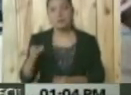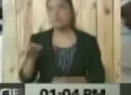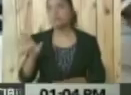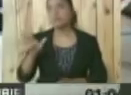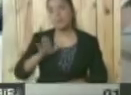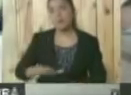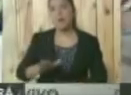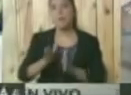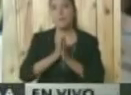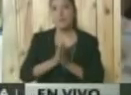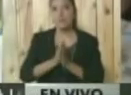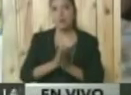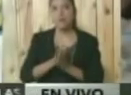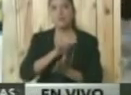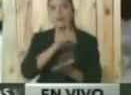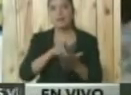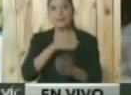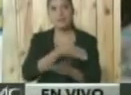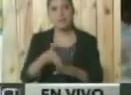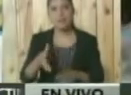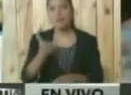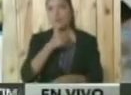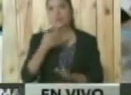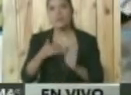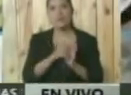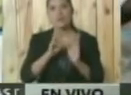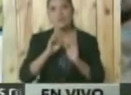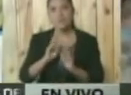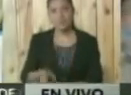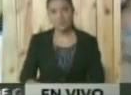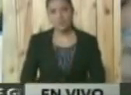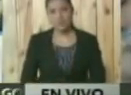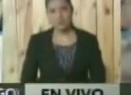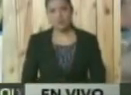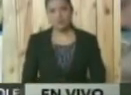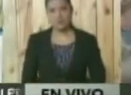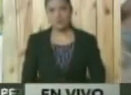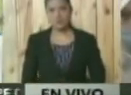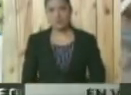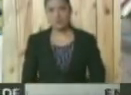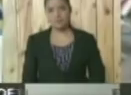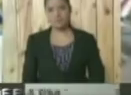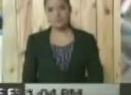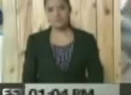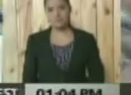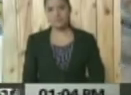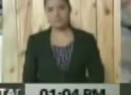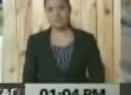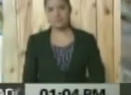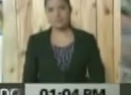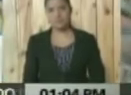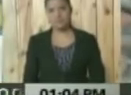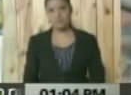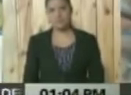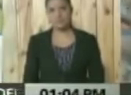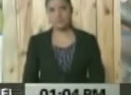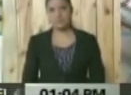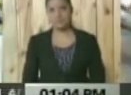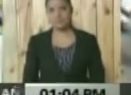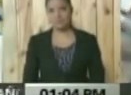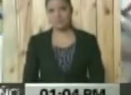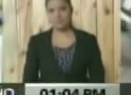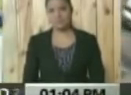ñepita, no tienes derecho a preguntar porque llegaste tarde. ¿Cuál es el proceso que sigue ahora, alcalde? Ya va, no tienes derecho a preguntar, llegaste tarde, te quedas ahí. Después, ¿no llegó